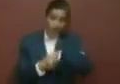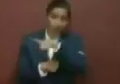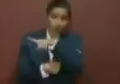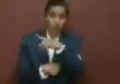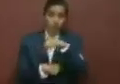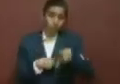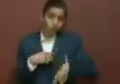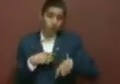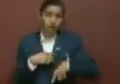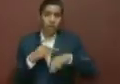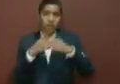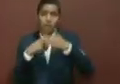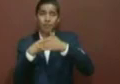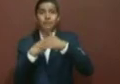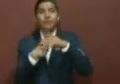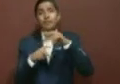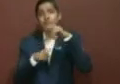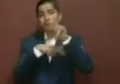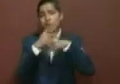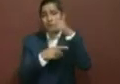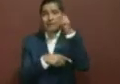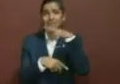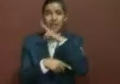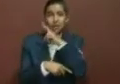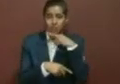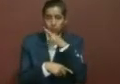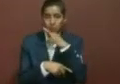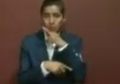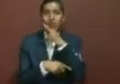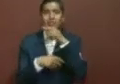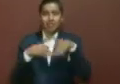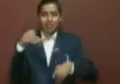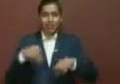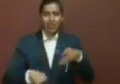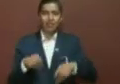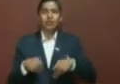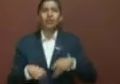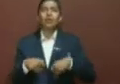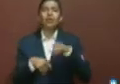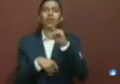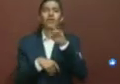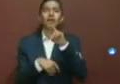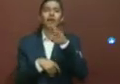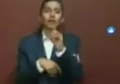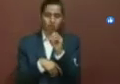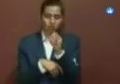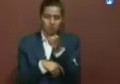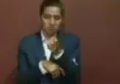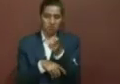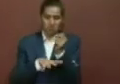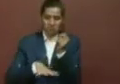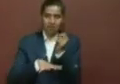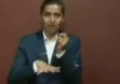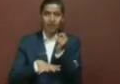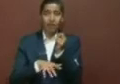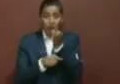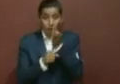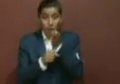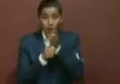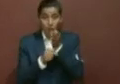gobernador, estaremos en Zamora, en el Teatro Obrero. El día de hoy se va a